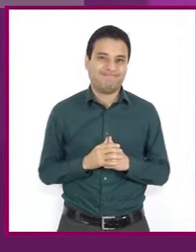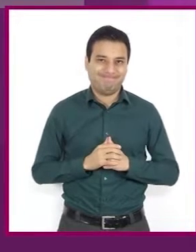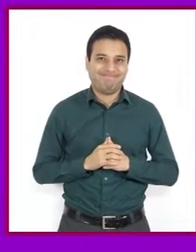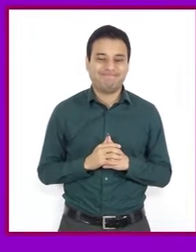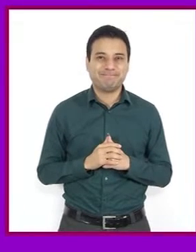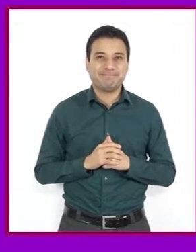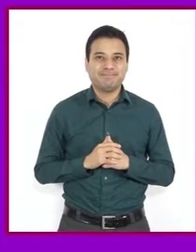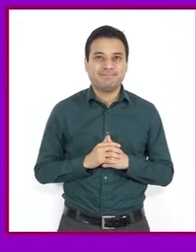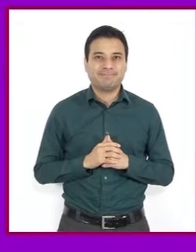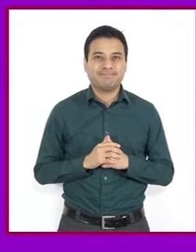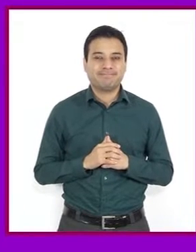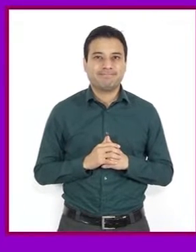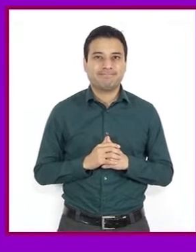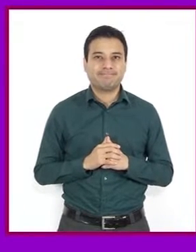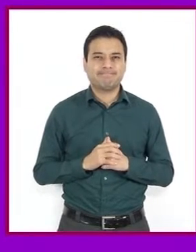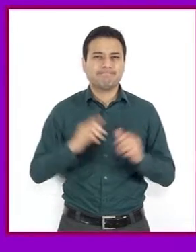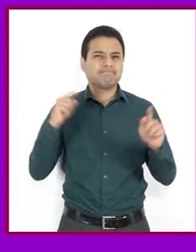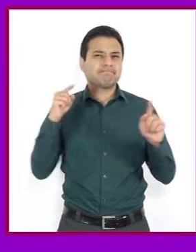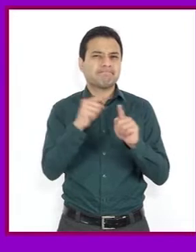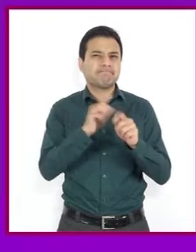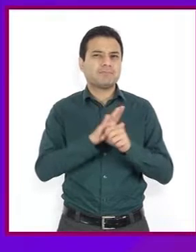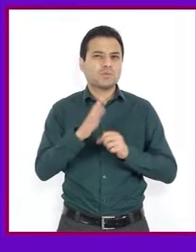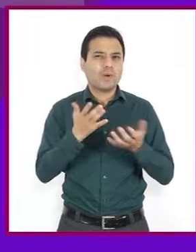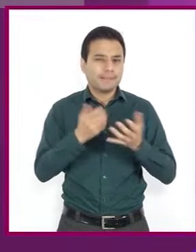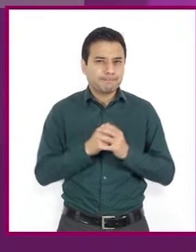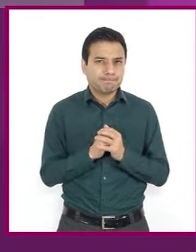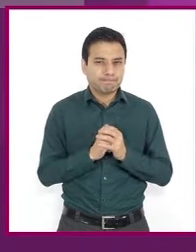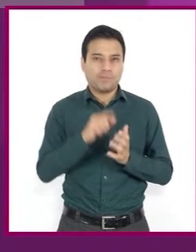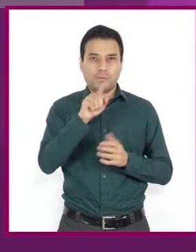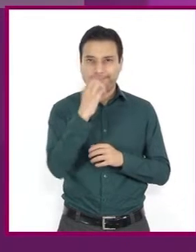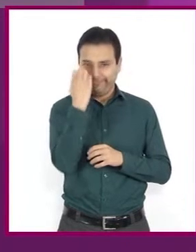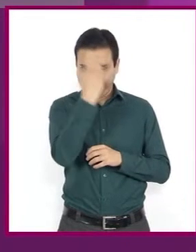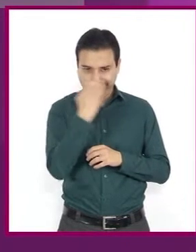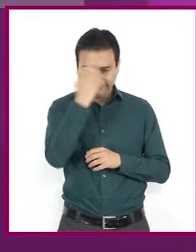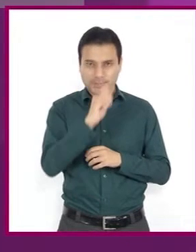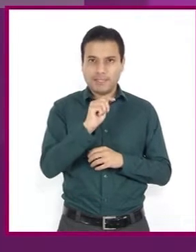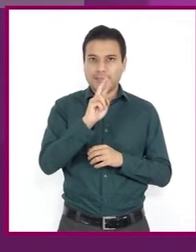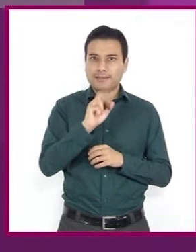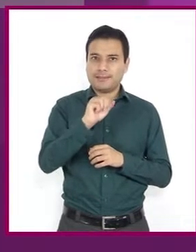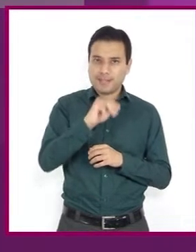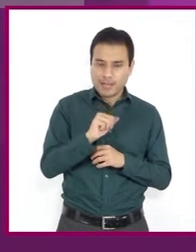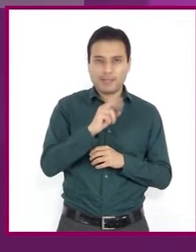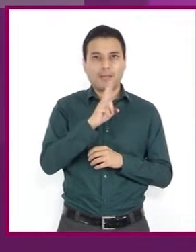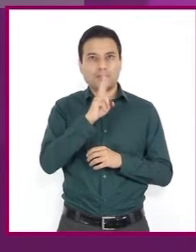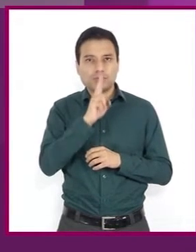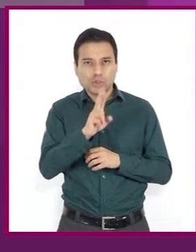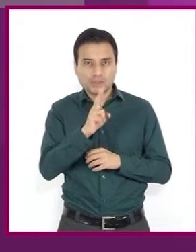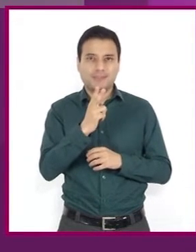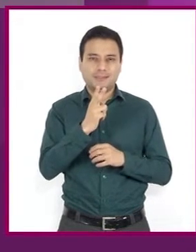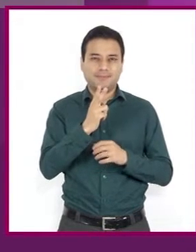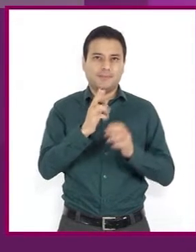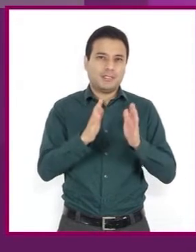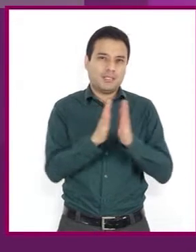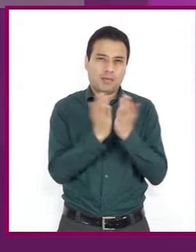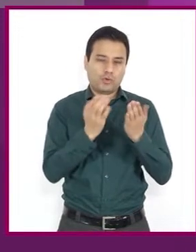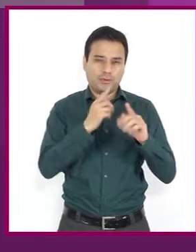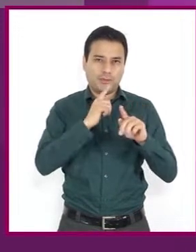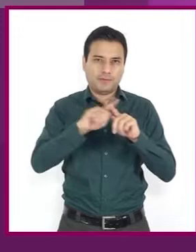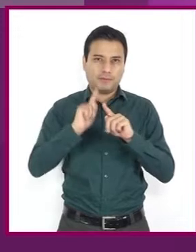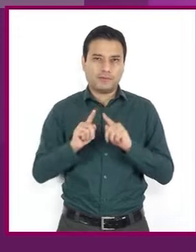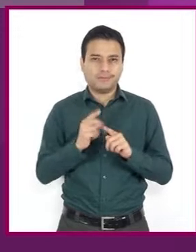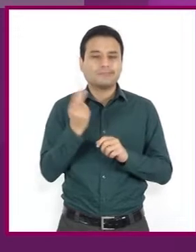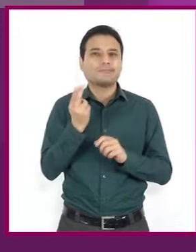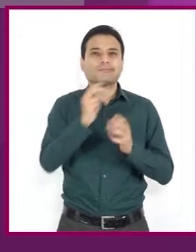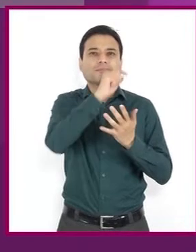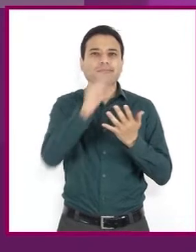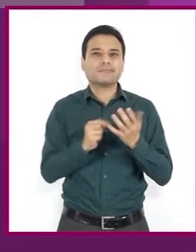contemporánea, y tiene como propósito analizar tramas, voces y fuentes literarias. Los materiales que